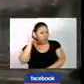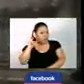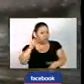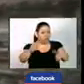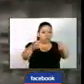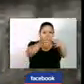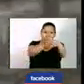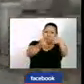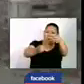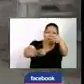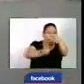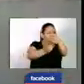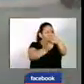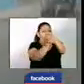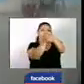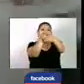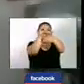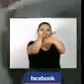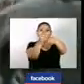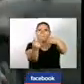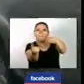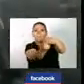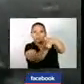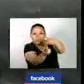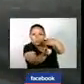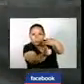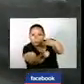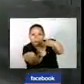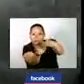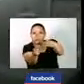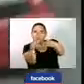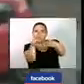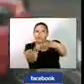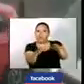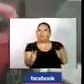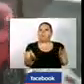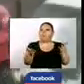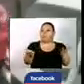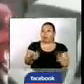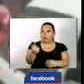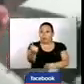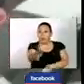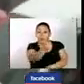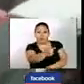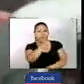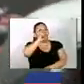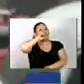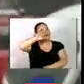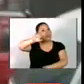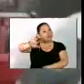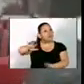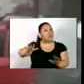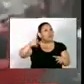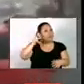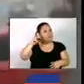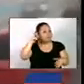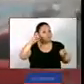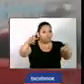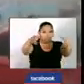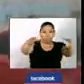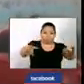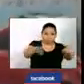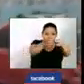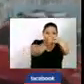que ha causado alarma en la población que habita cerca del coloso según habitantes de la zona durante la explosión el